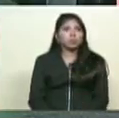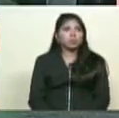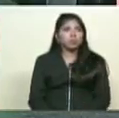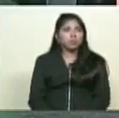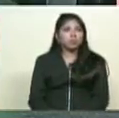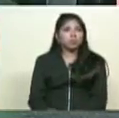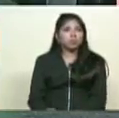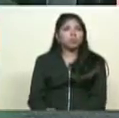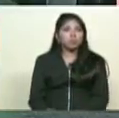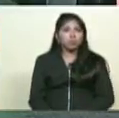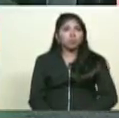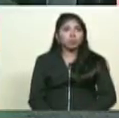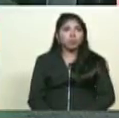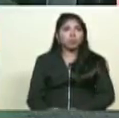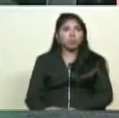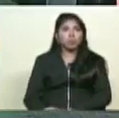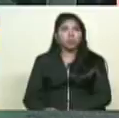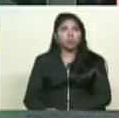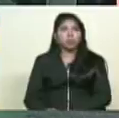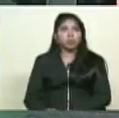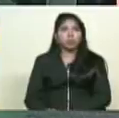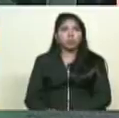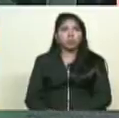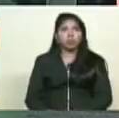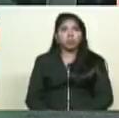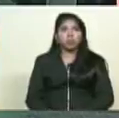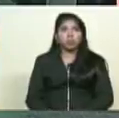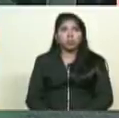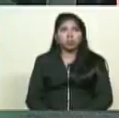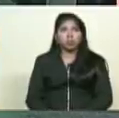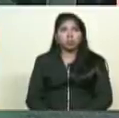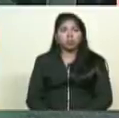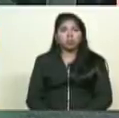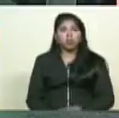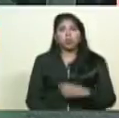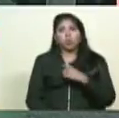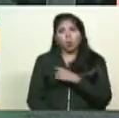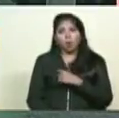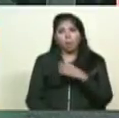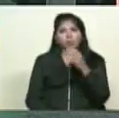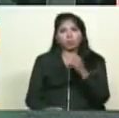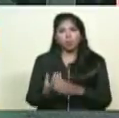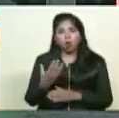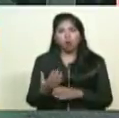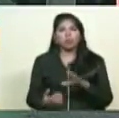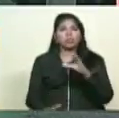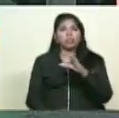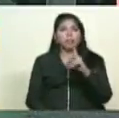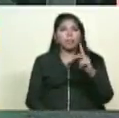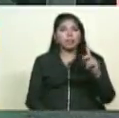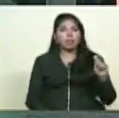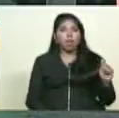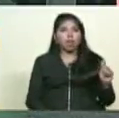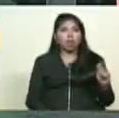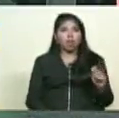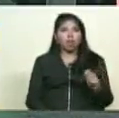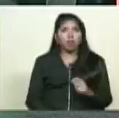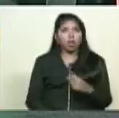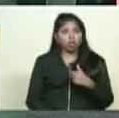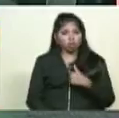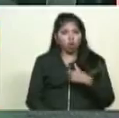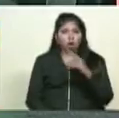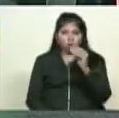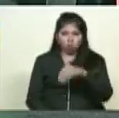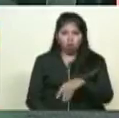que se constituya una instancia nacional de coordinación de los CPT. Yo estoy de